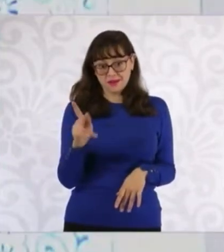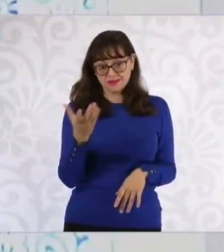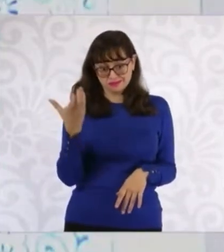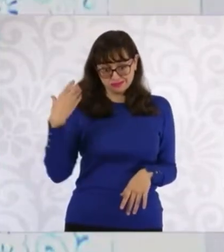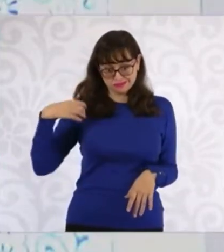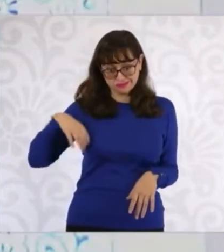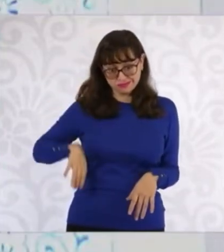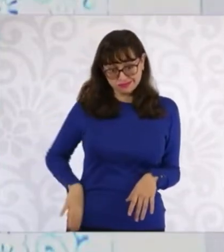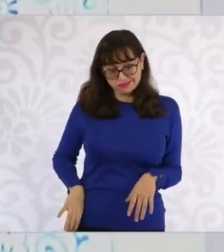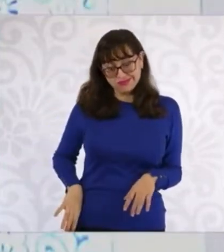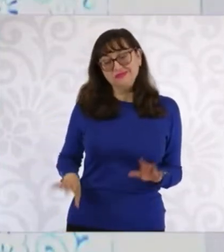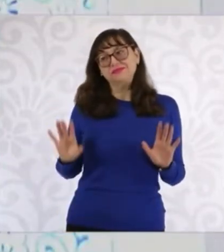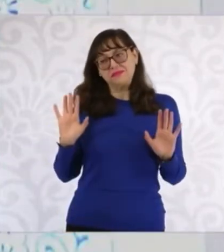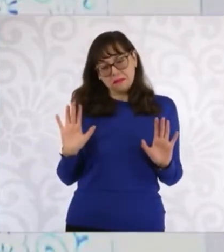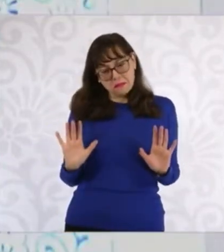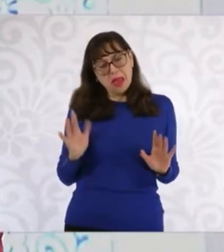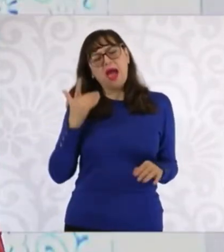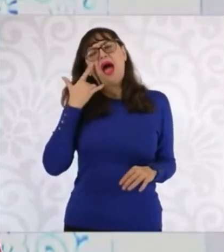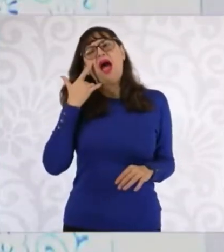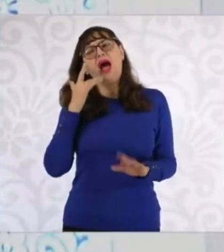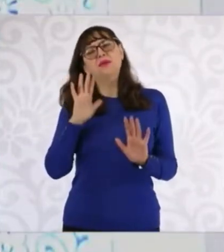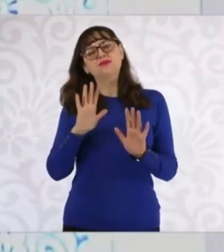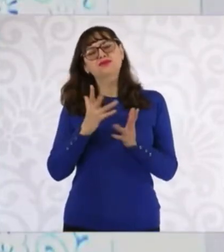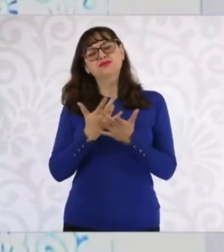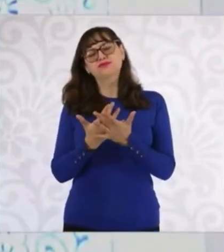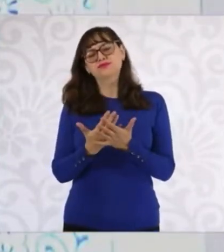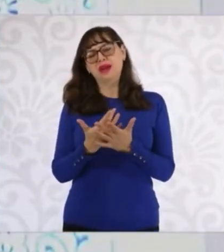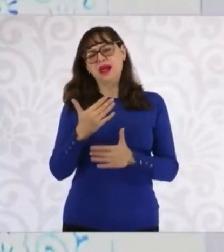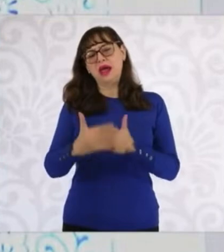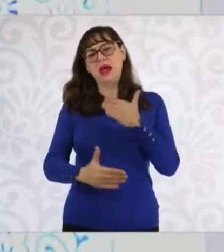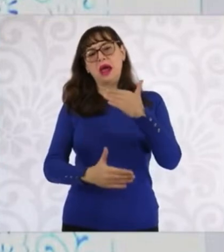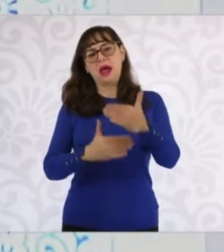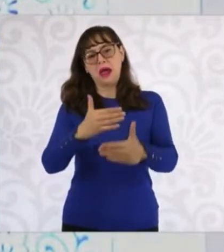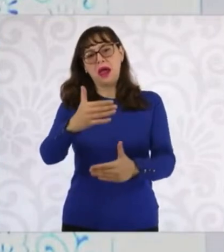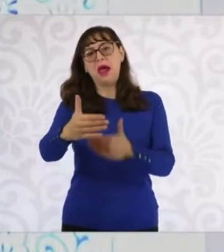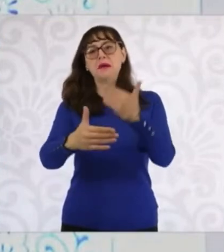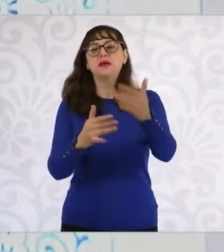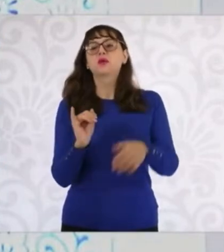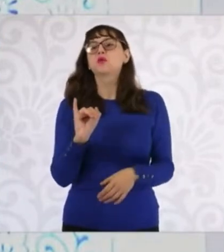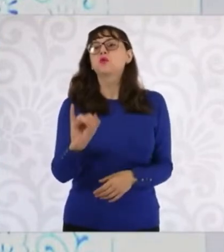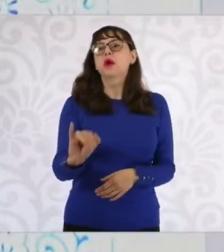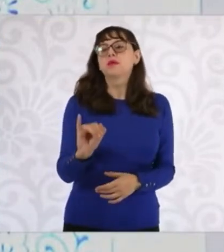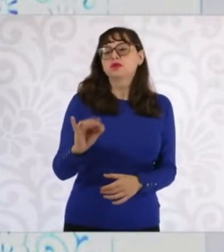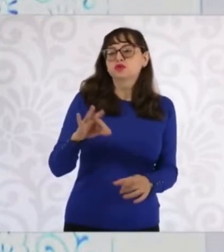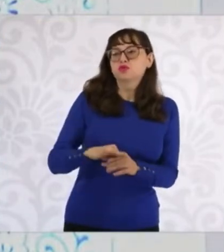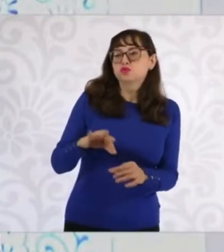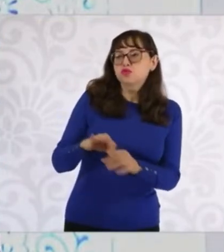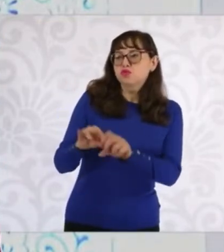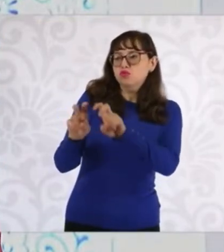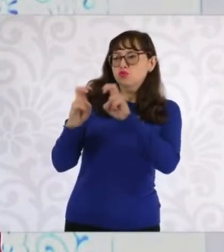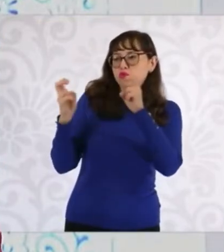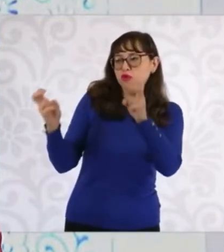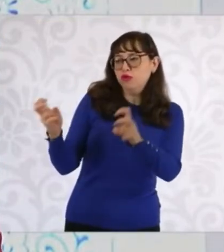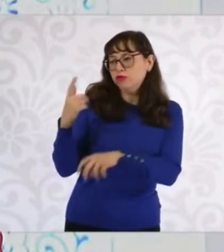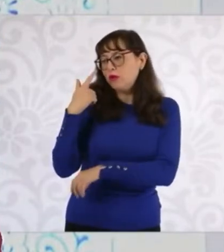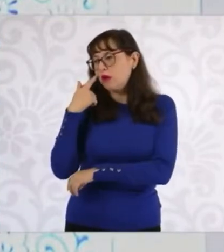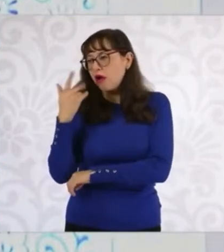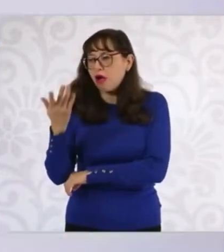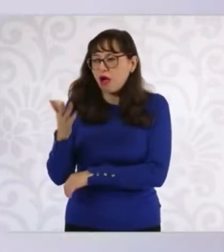adelantemos. Vamos a ver cómo van a votar, a ver si las y los